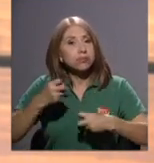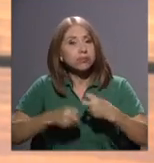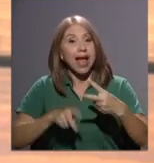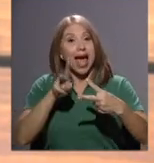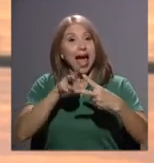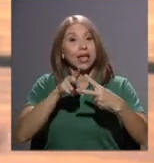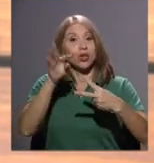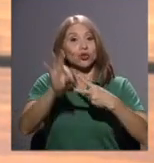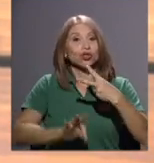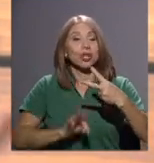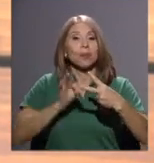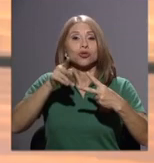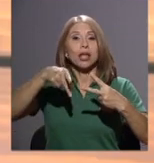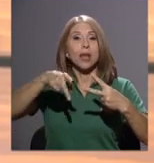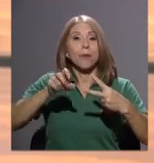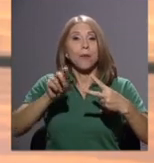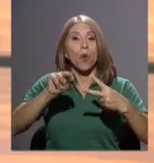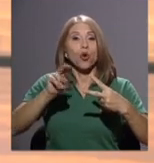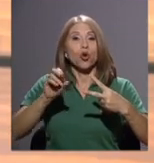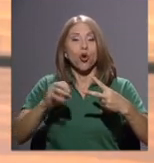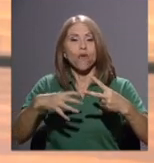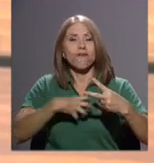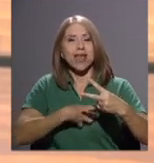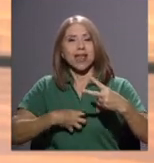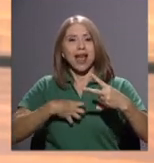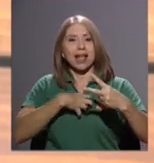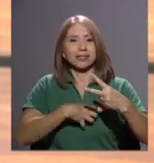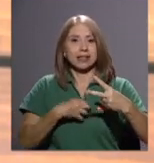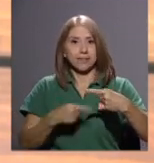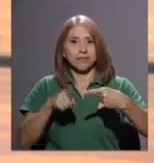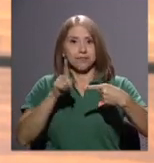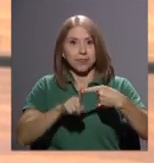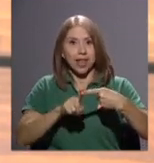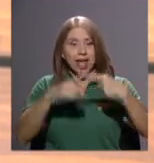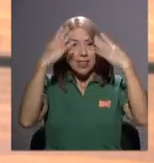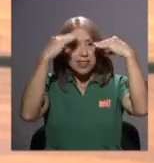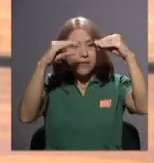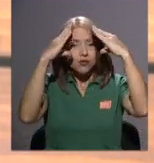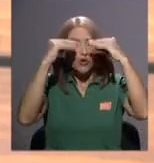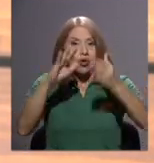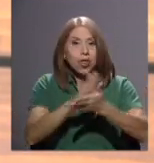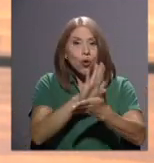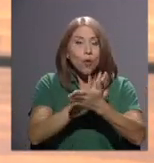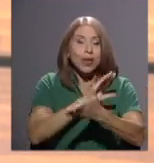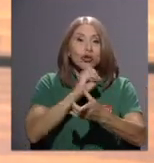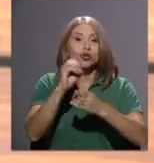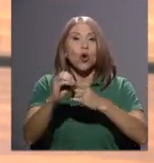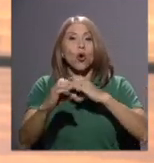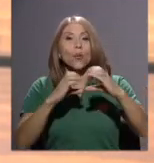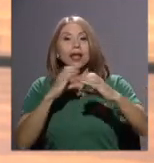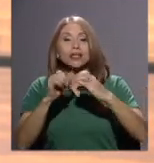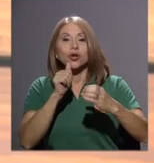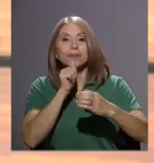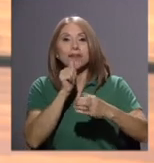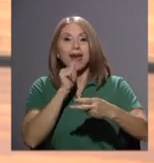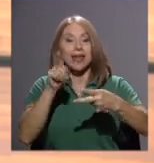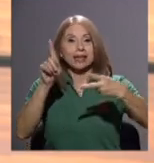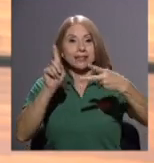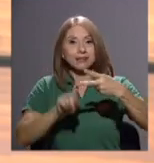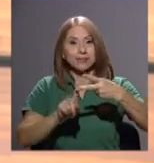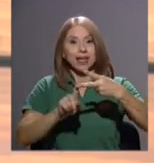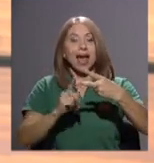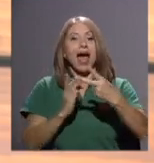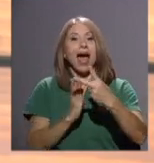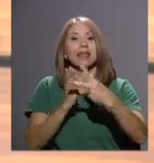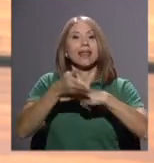de pornovenganza, la que se da a través de difusión de documentos o comunicaciones privadas y la que se da a través de